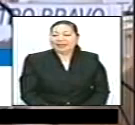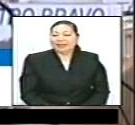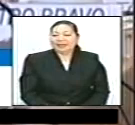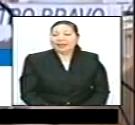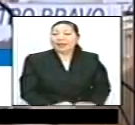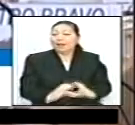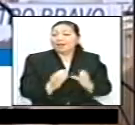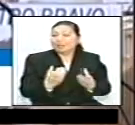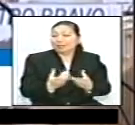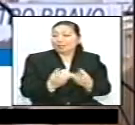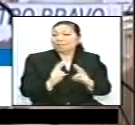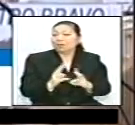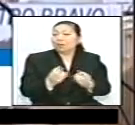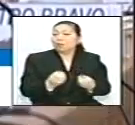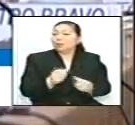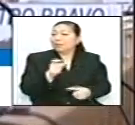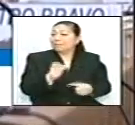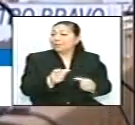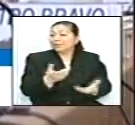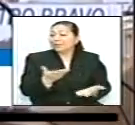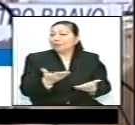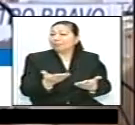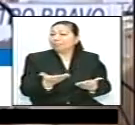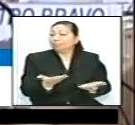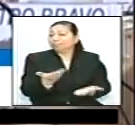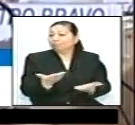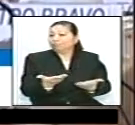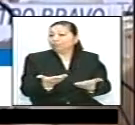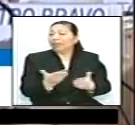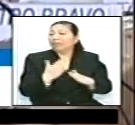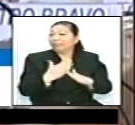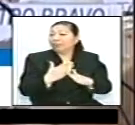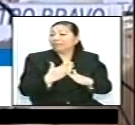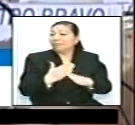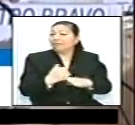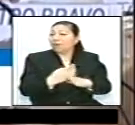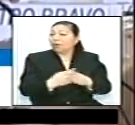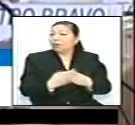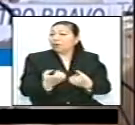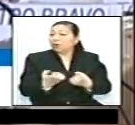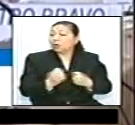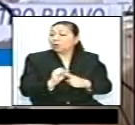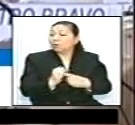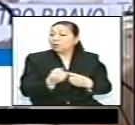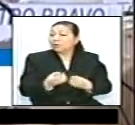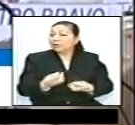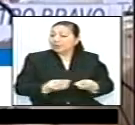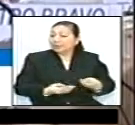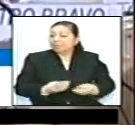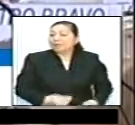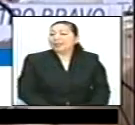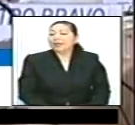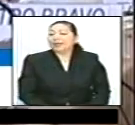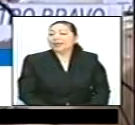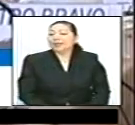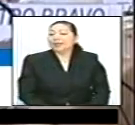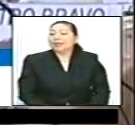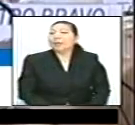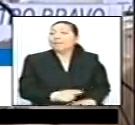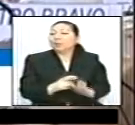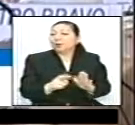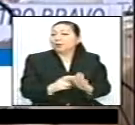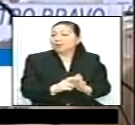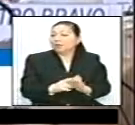en el Congreso habemos muchas personas que estamos dispuestas a defender el sistema, la economía social de mercado, los